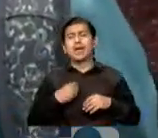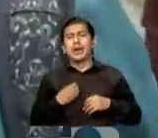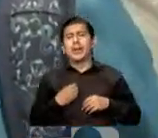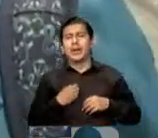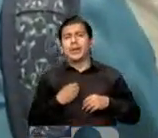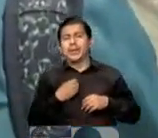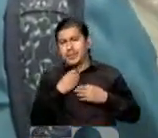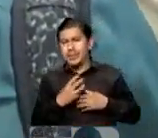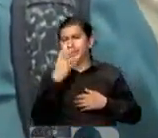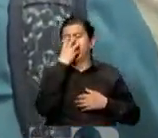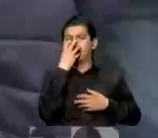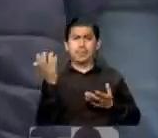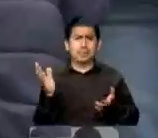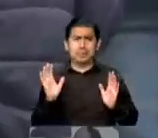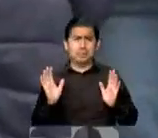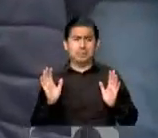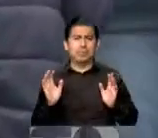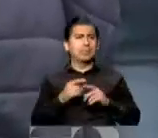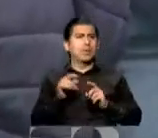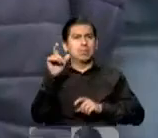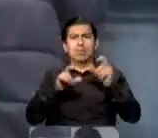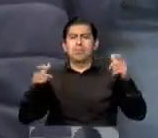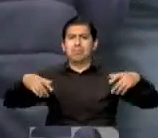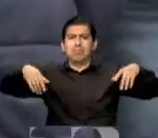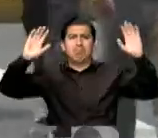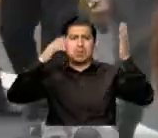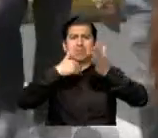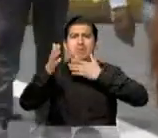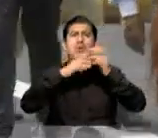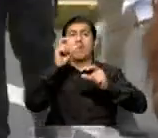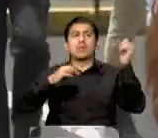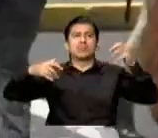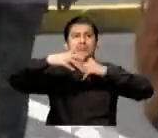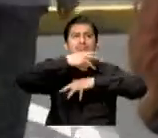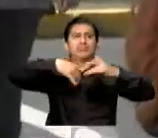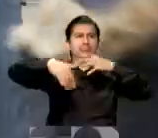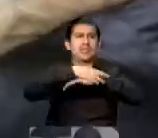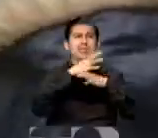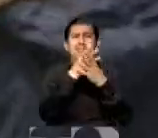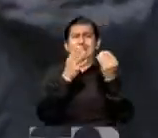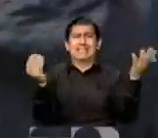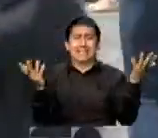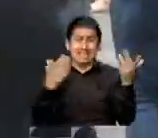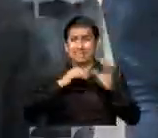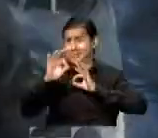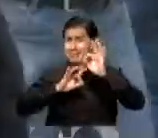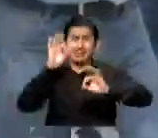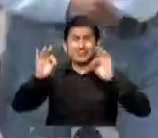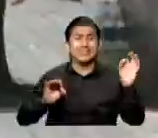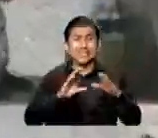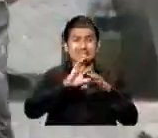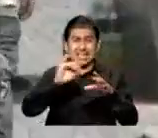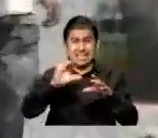descanso y otra vez me las pongo, pero tengo la mano. El no uso de la mascarilla y las aglomeraciones serían algunas de las causas para que los casos de